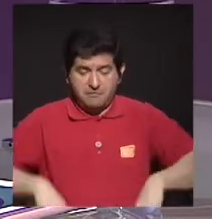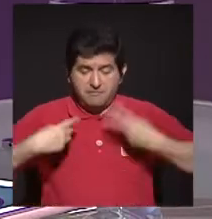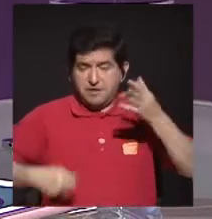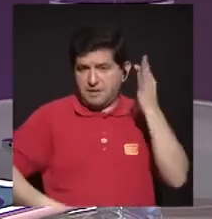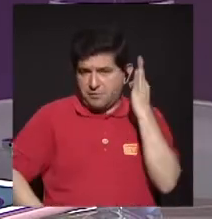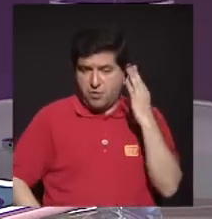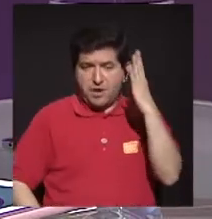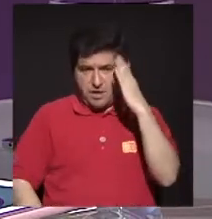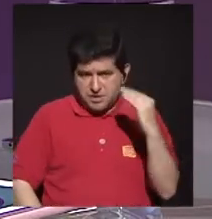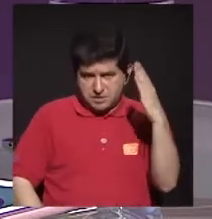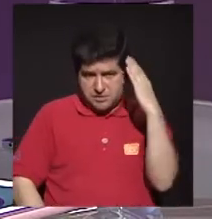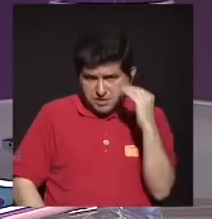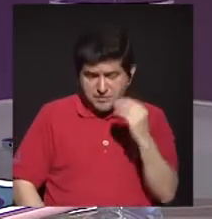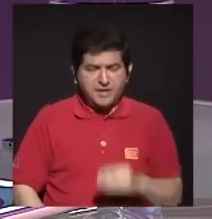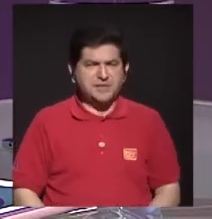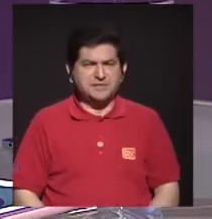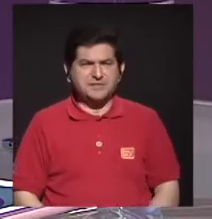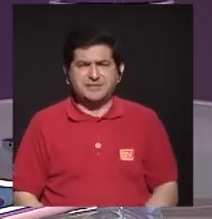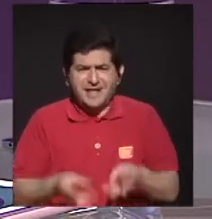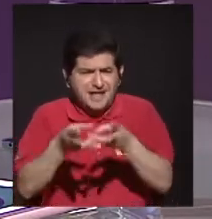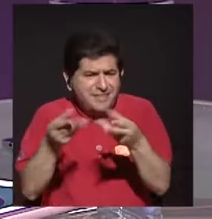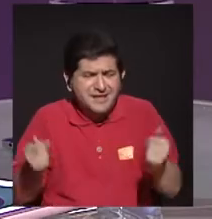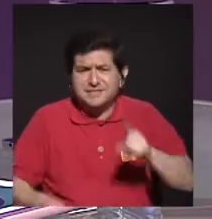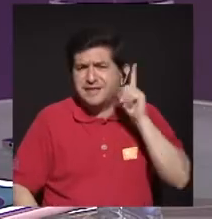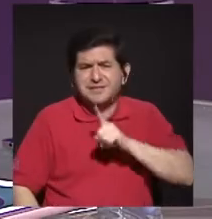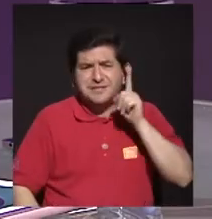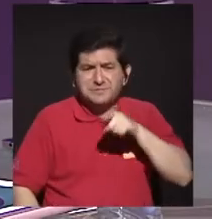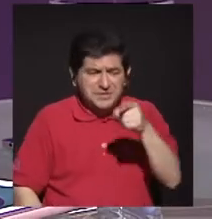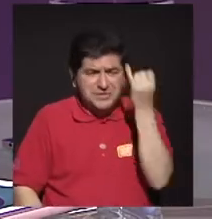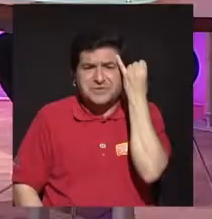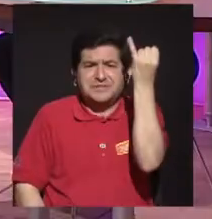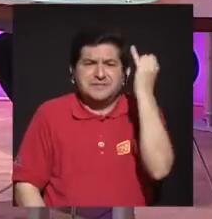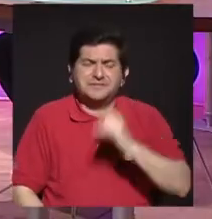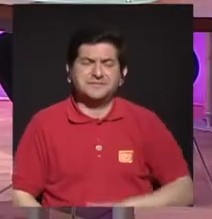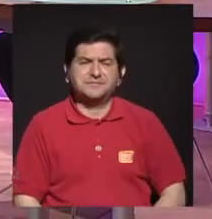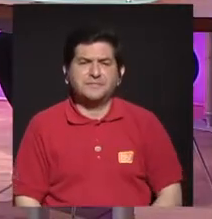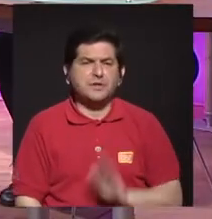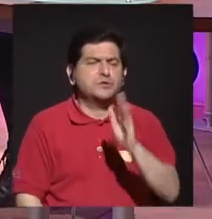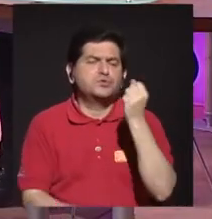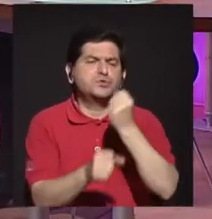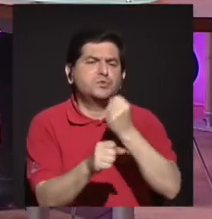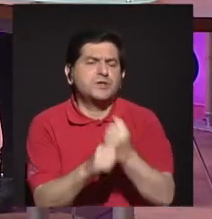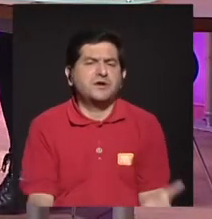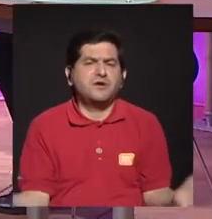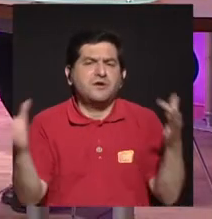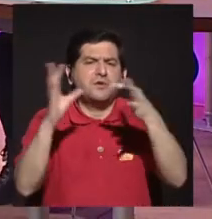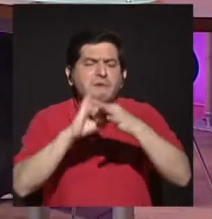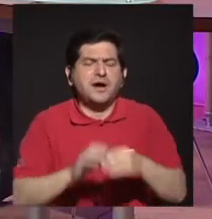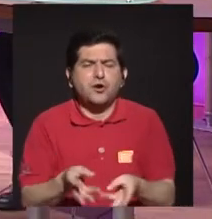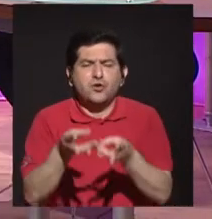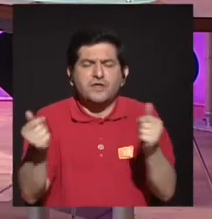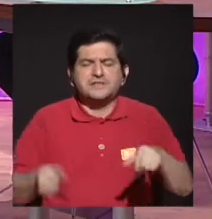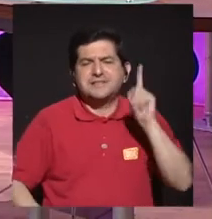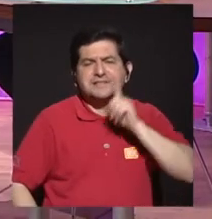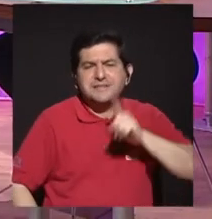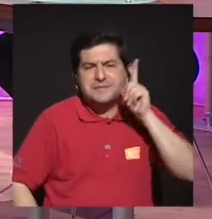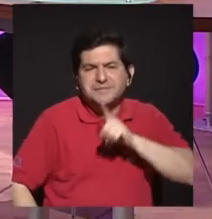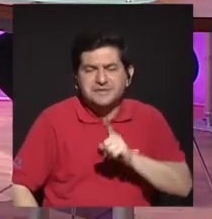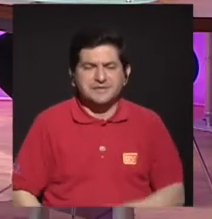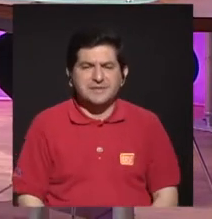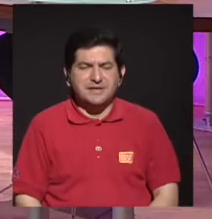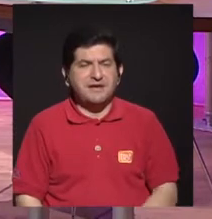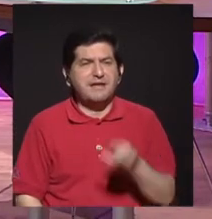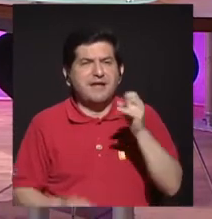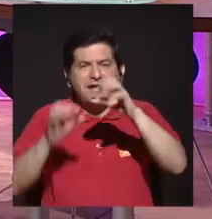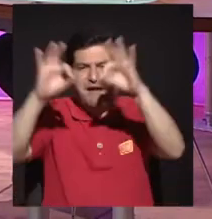sus propias experiencias, vienen a desmitificar todas estas ideas. Entonces, tu trabajo tiene que ver con desmitificar la imagen